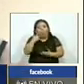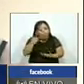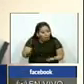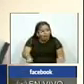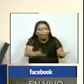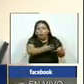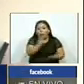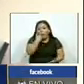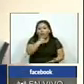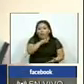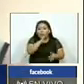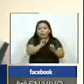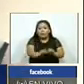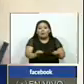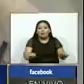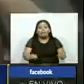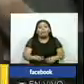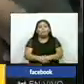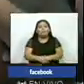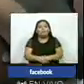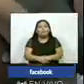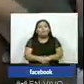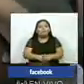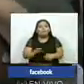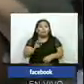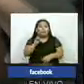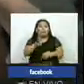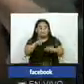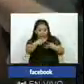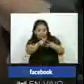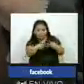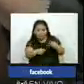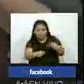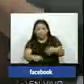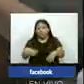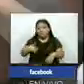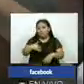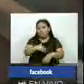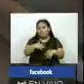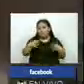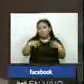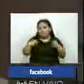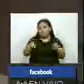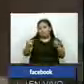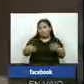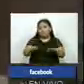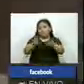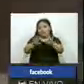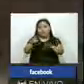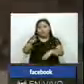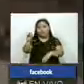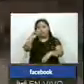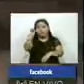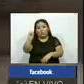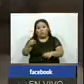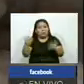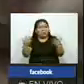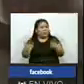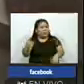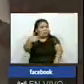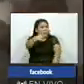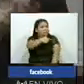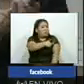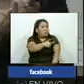cuando están enfermos, los niños y todo eso, ¿verdad? De acuerdo a registros del Ministerio de Salud, más del 90% de la población está